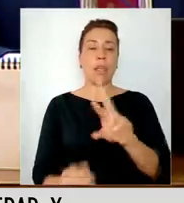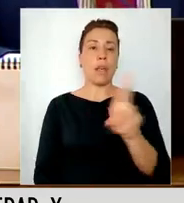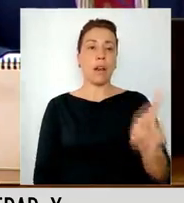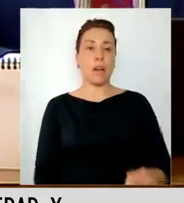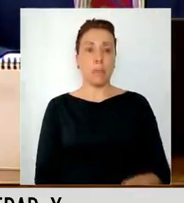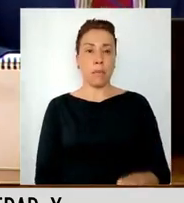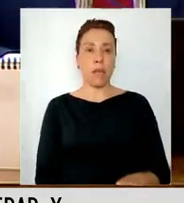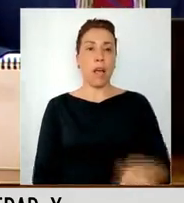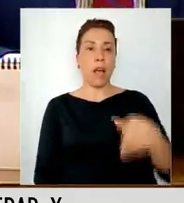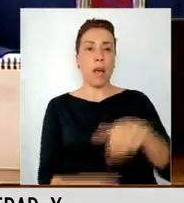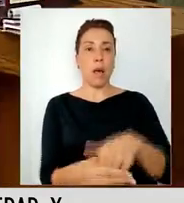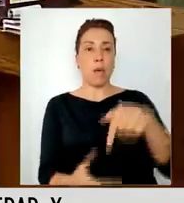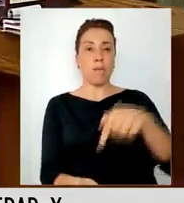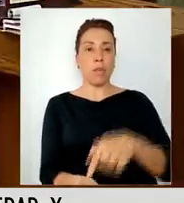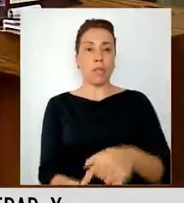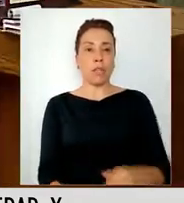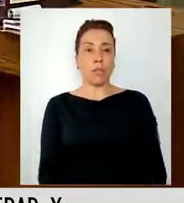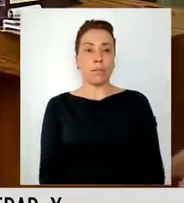votación